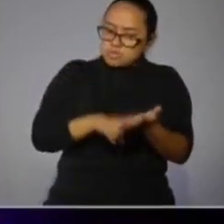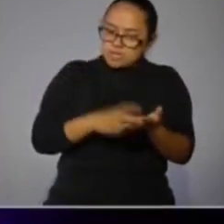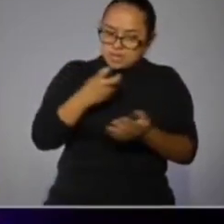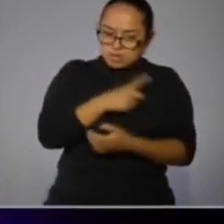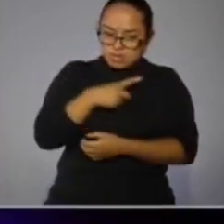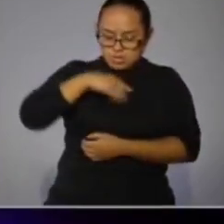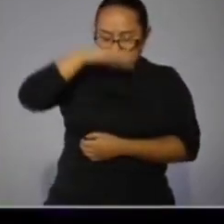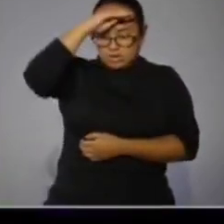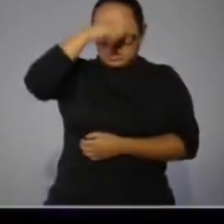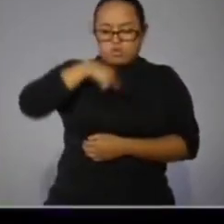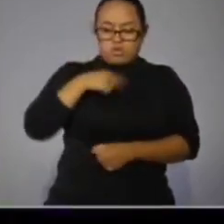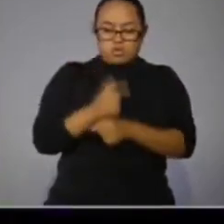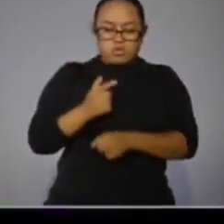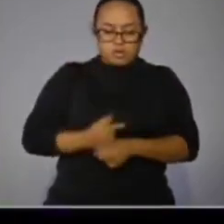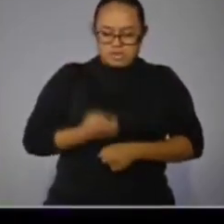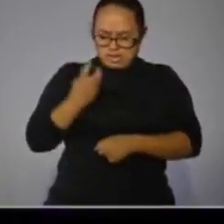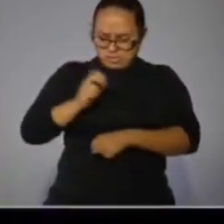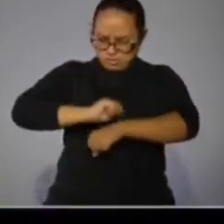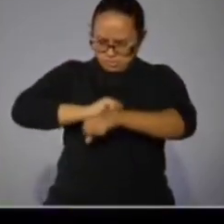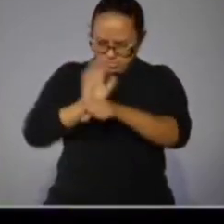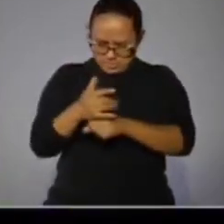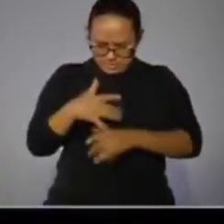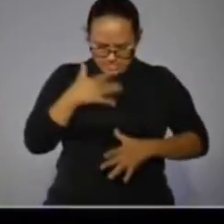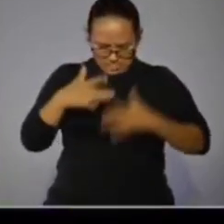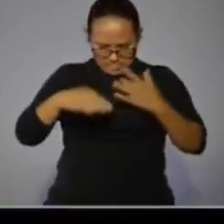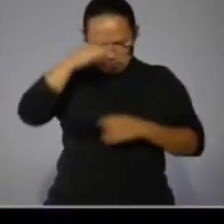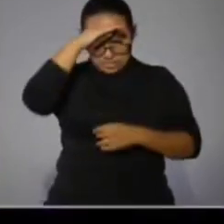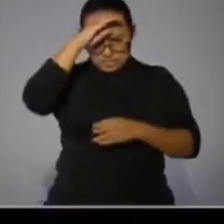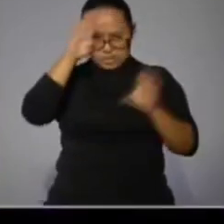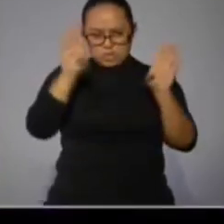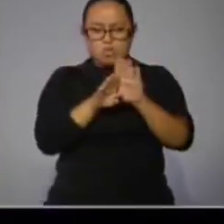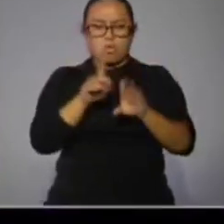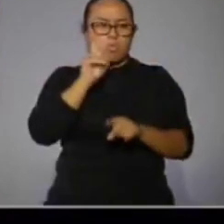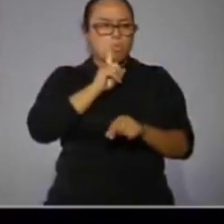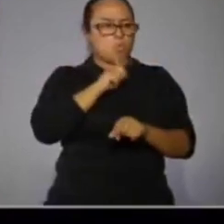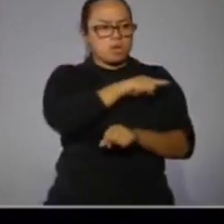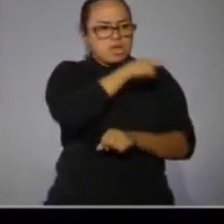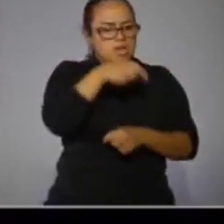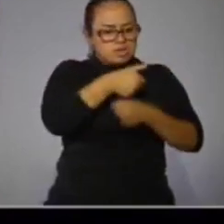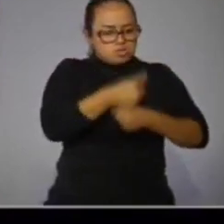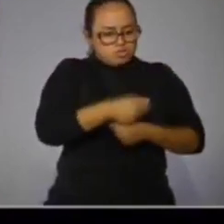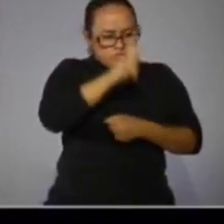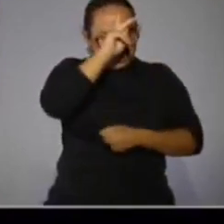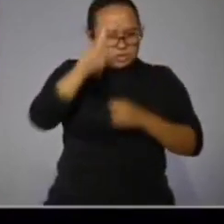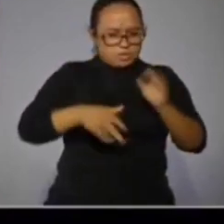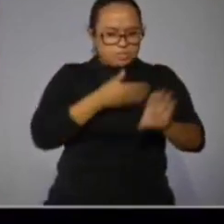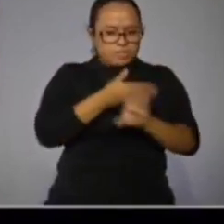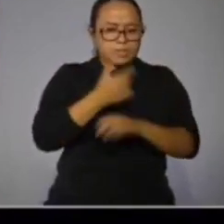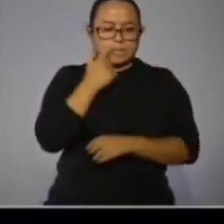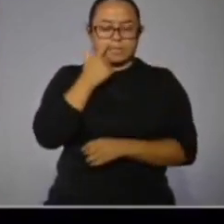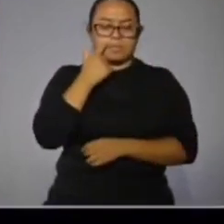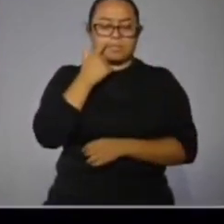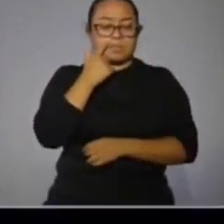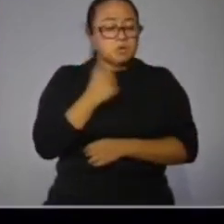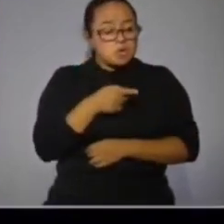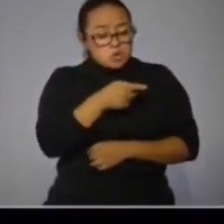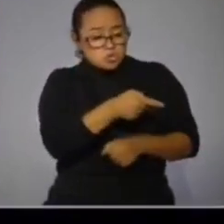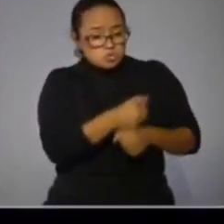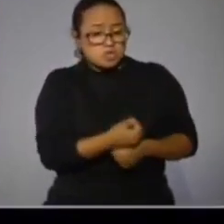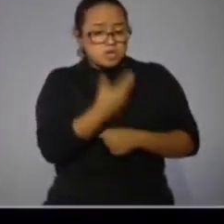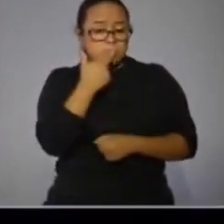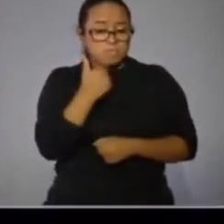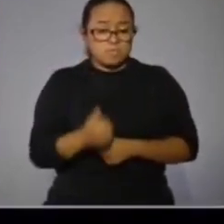que yo tuve durante la pandemia sobre la violencia contra la mujer. De nada te sirve suplicar.